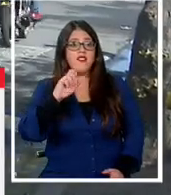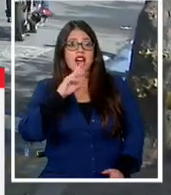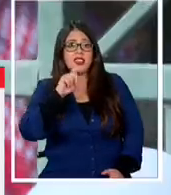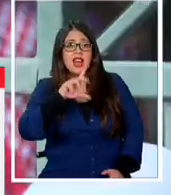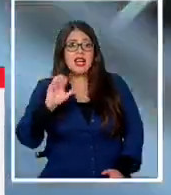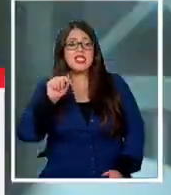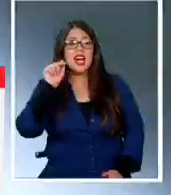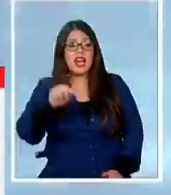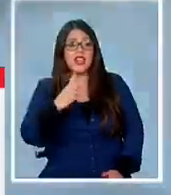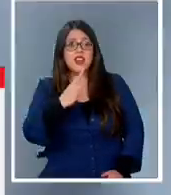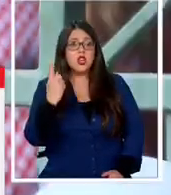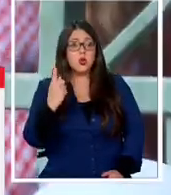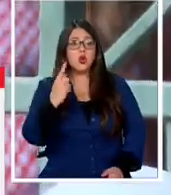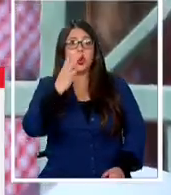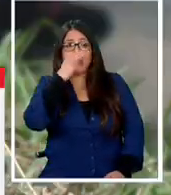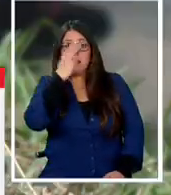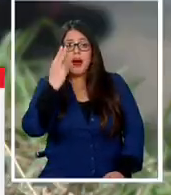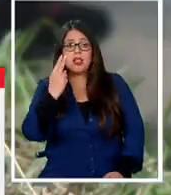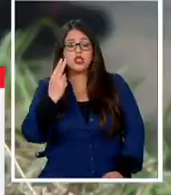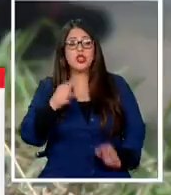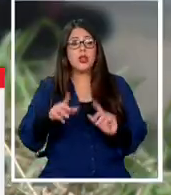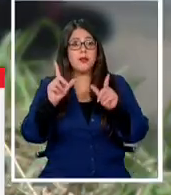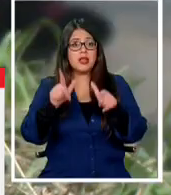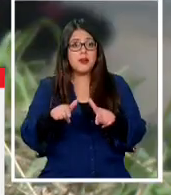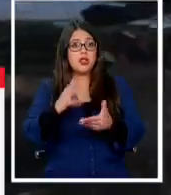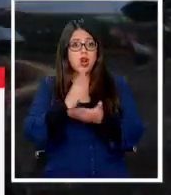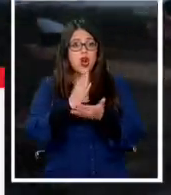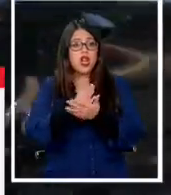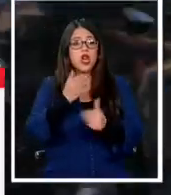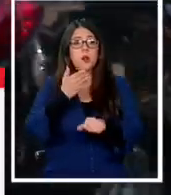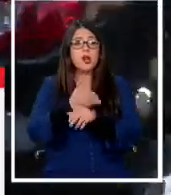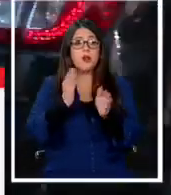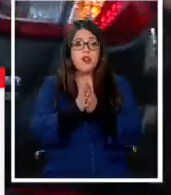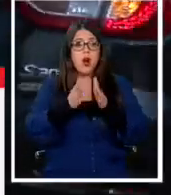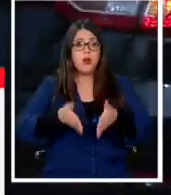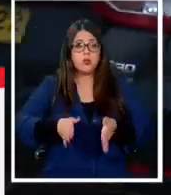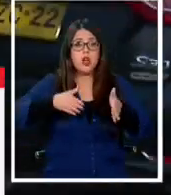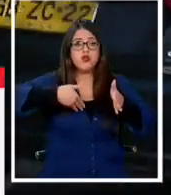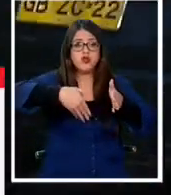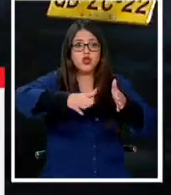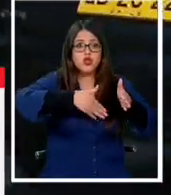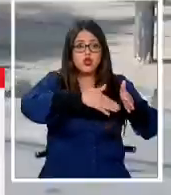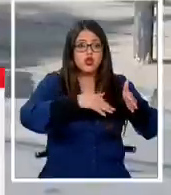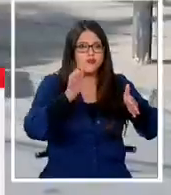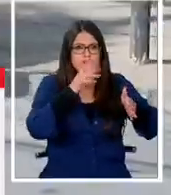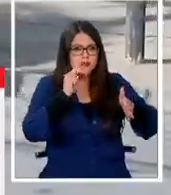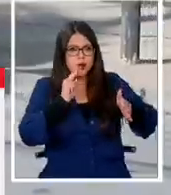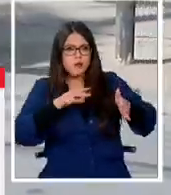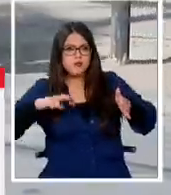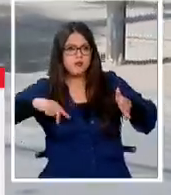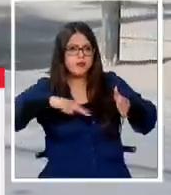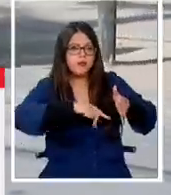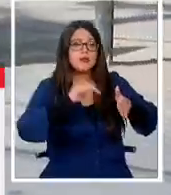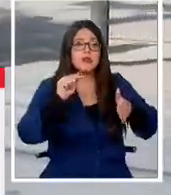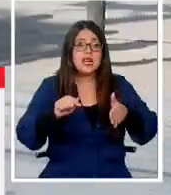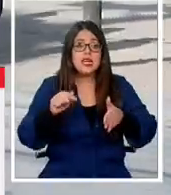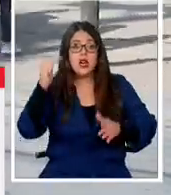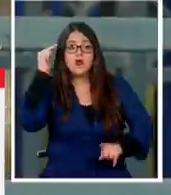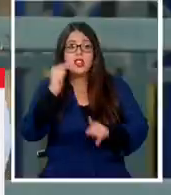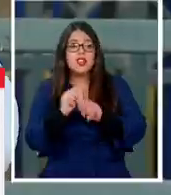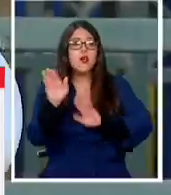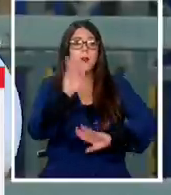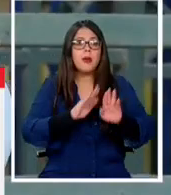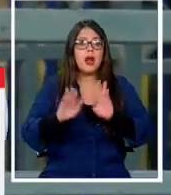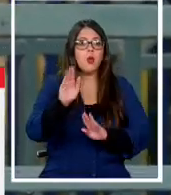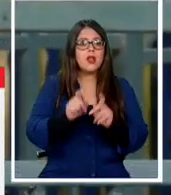de marzo, la dirección del colegio solicitó la demarcación peatonal ante el desgaste del actual paso cebra. La iniciativa buscaba